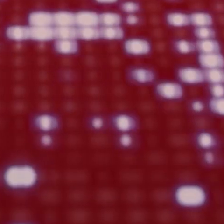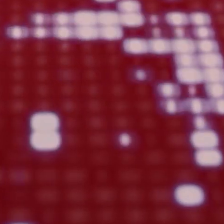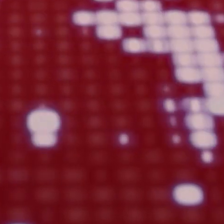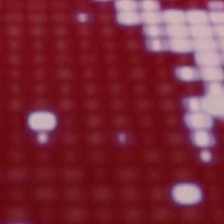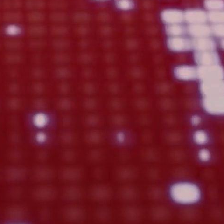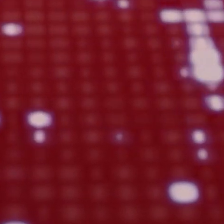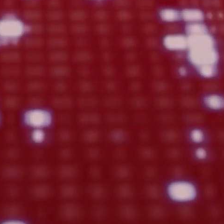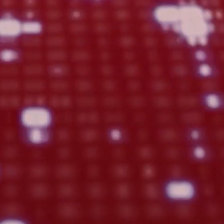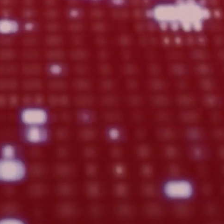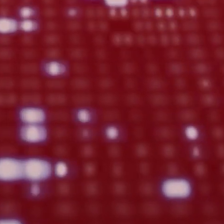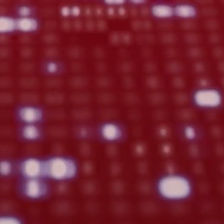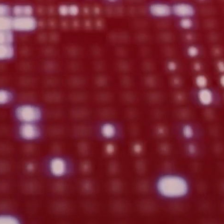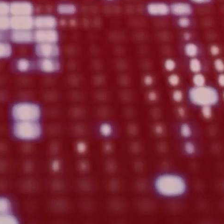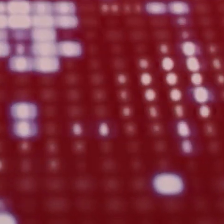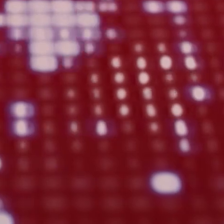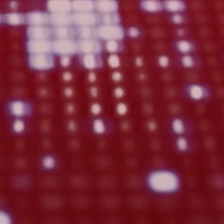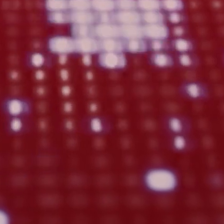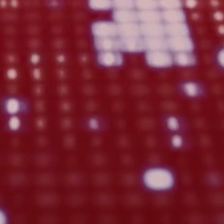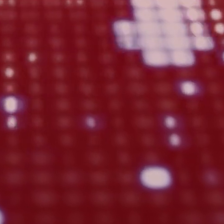contigo.